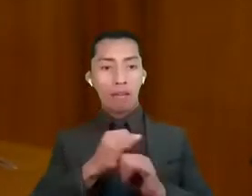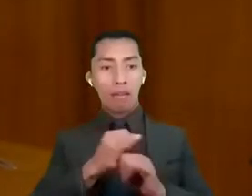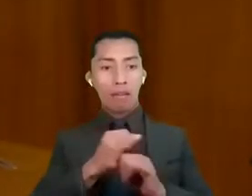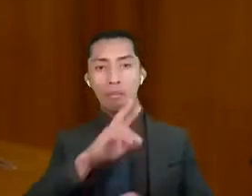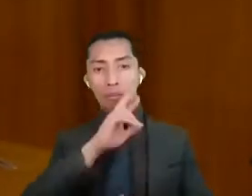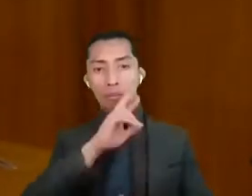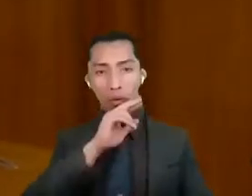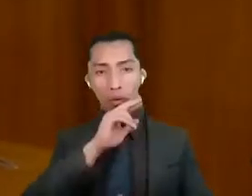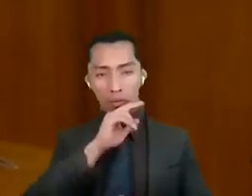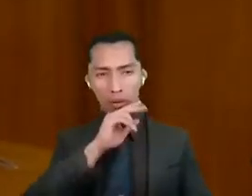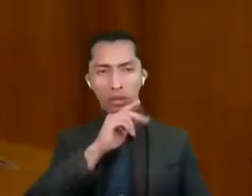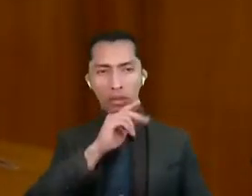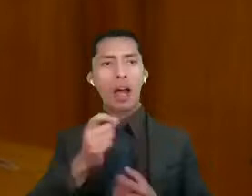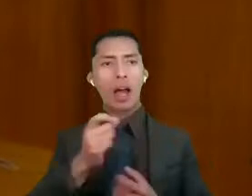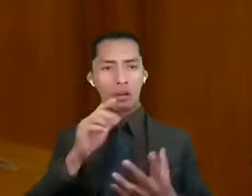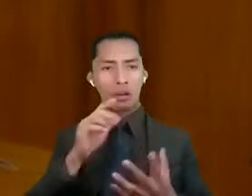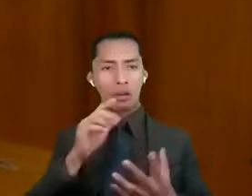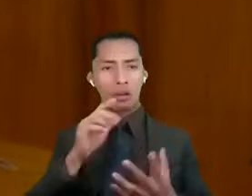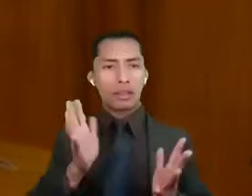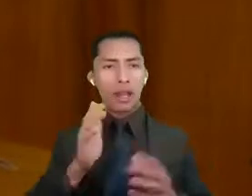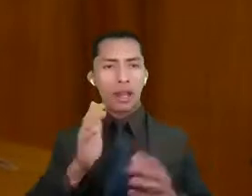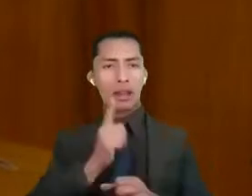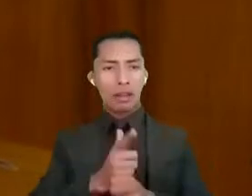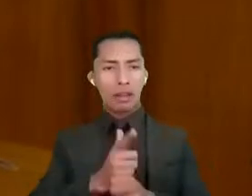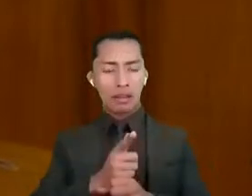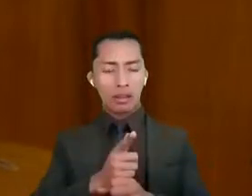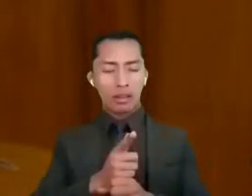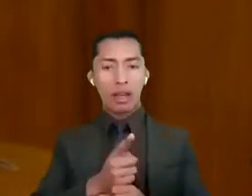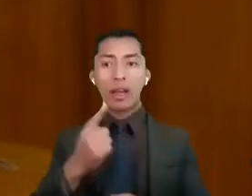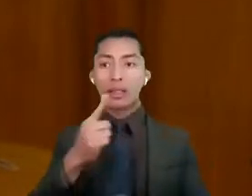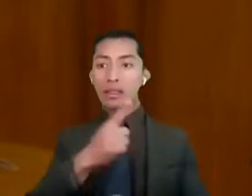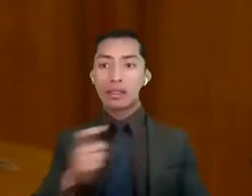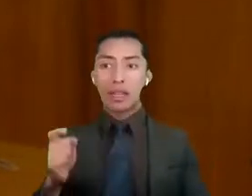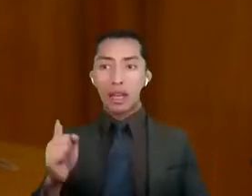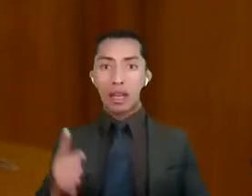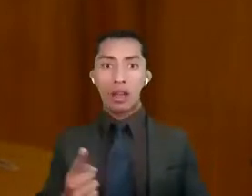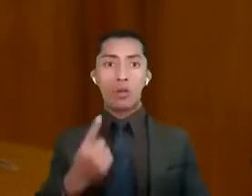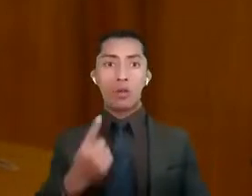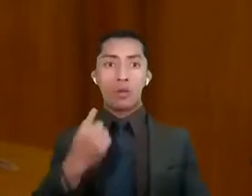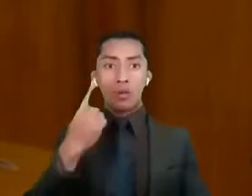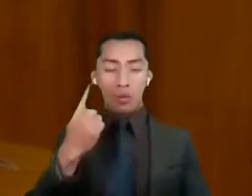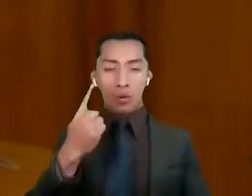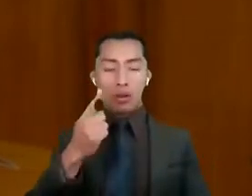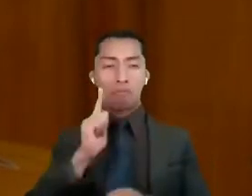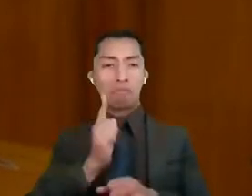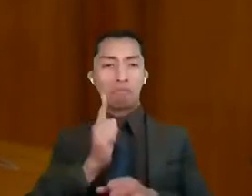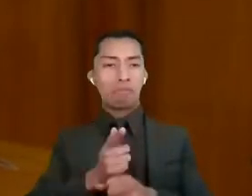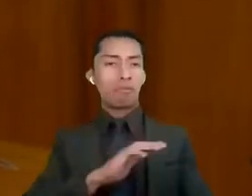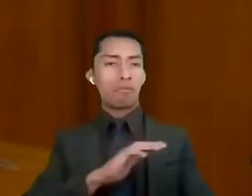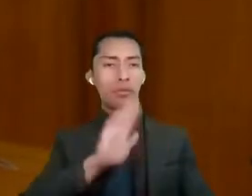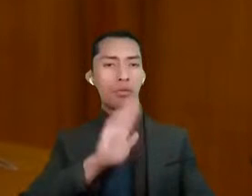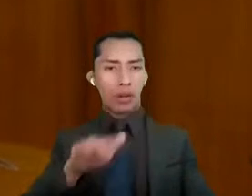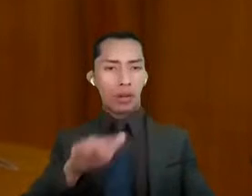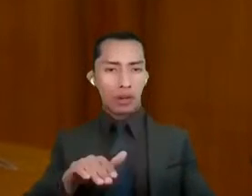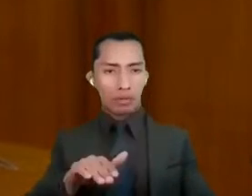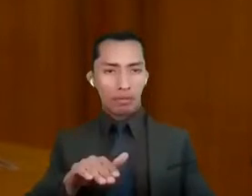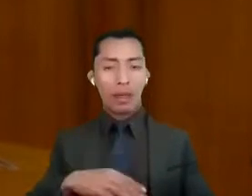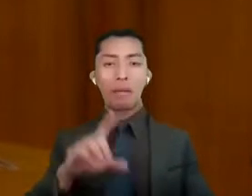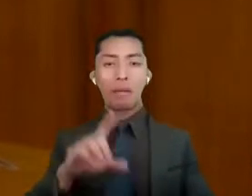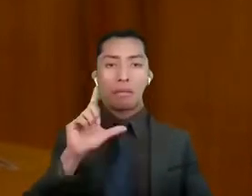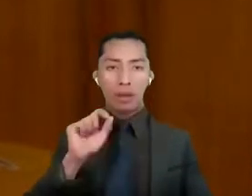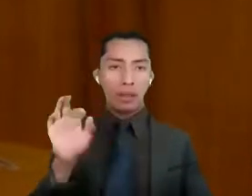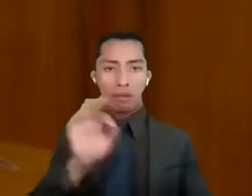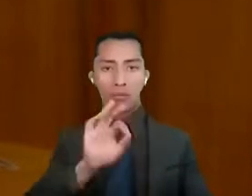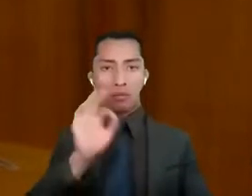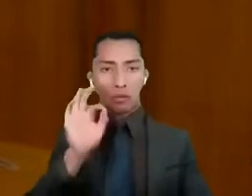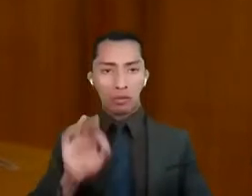localizados, uno de cada 100 son localizados sin vida y un 20% continúa